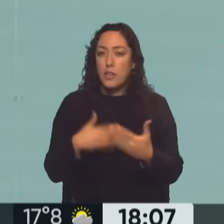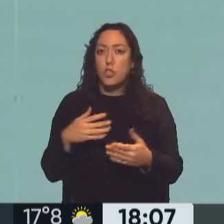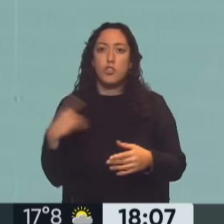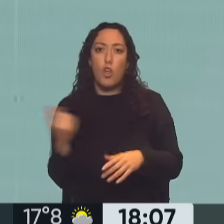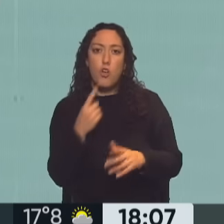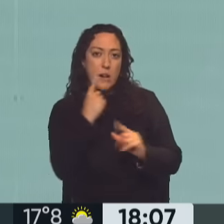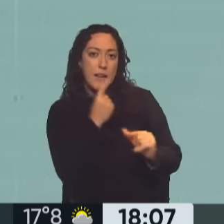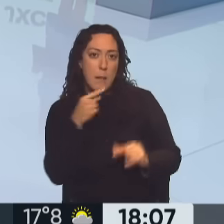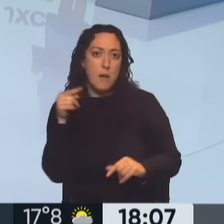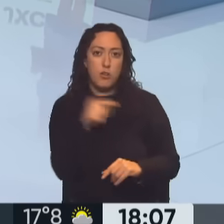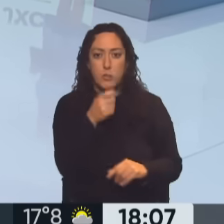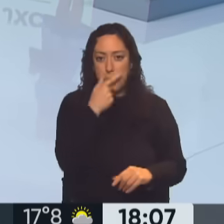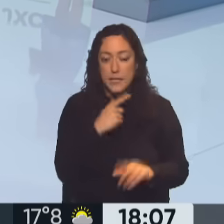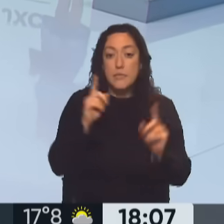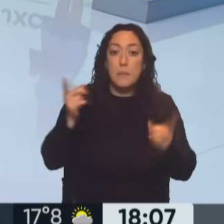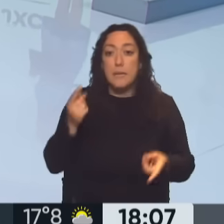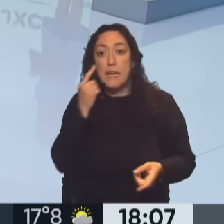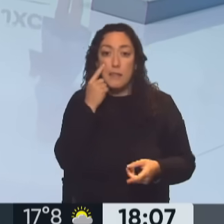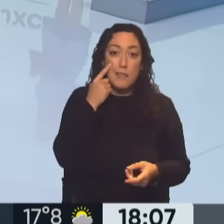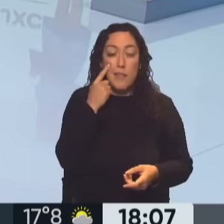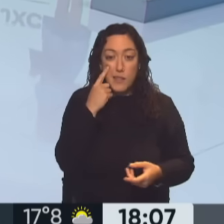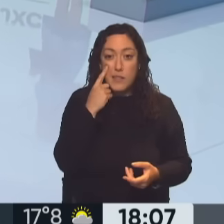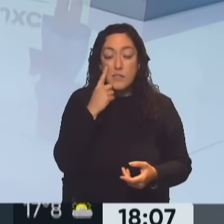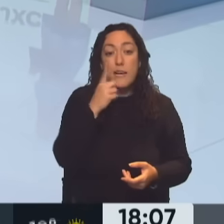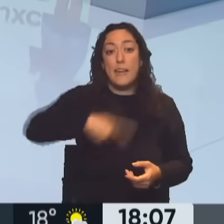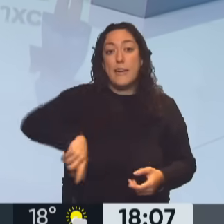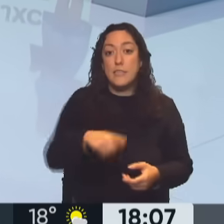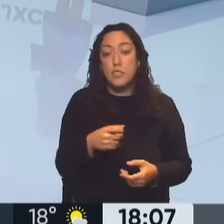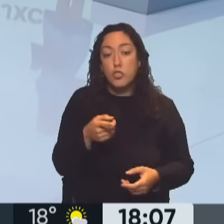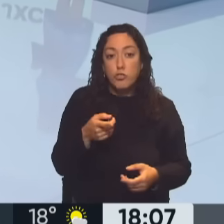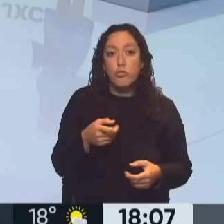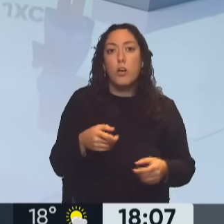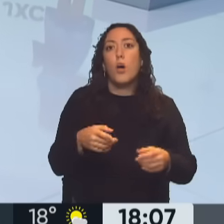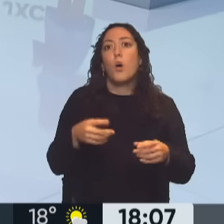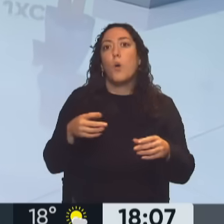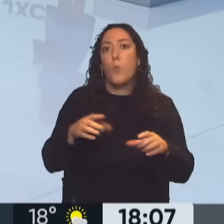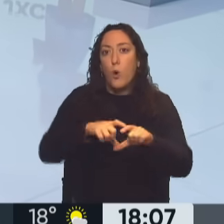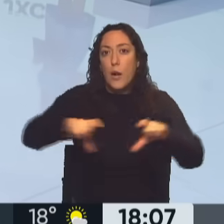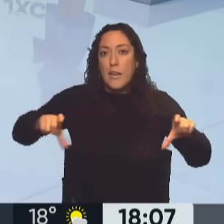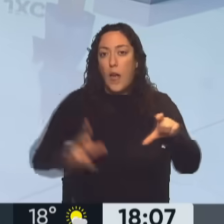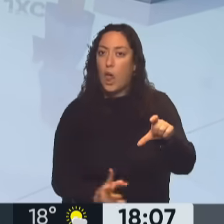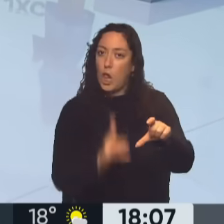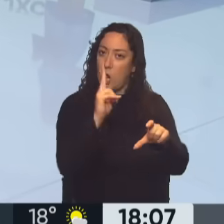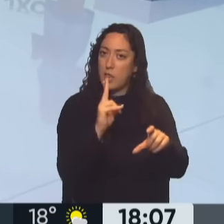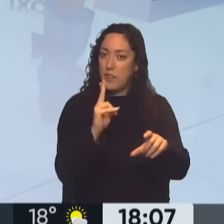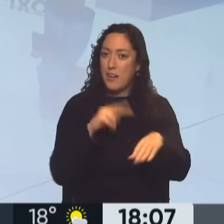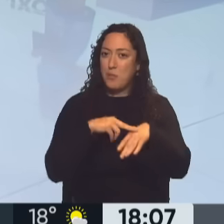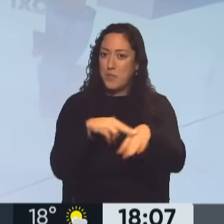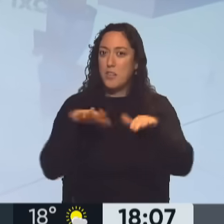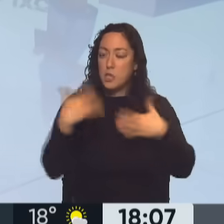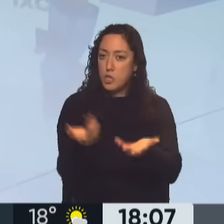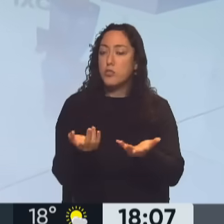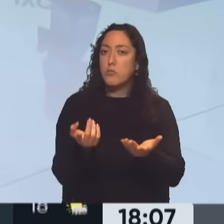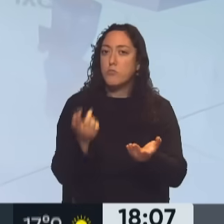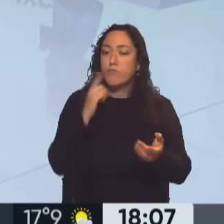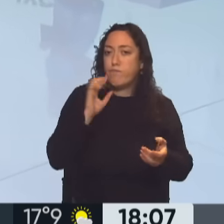todos, incluso para intendentes del espacio que jugaron, apostaron al corte de boleta, y con los resultados del lunes se notó mucho ese corte de boleta. En